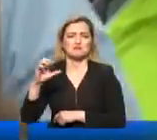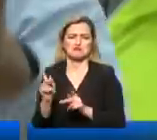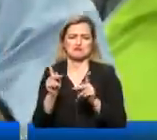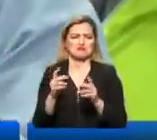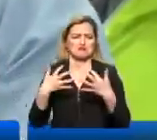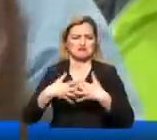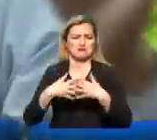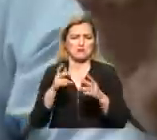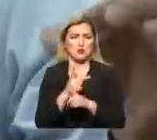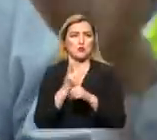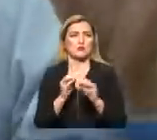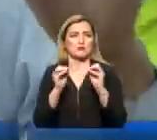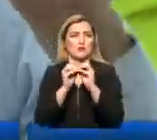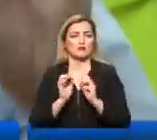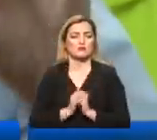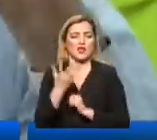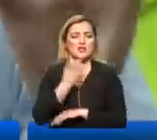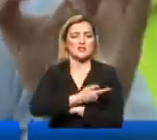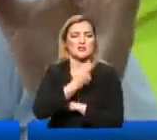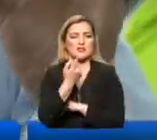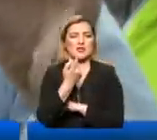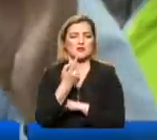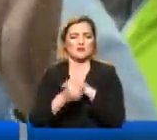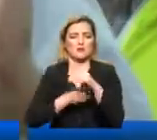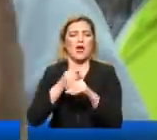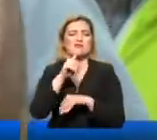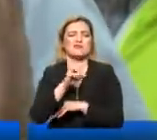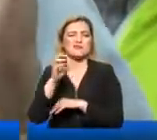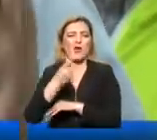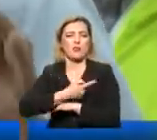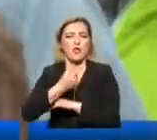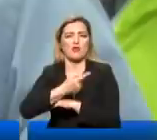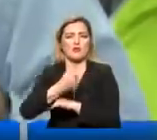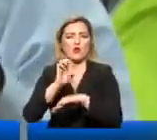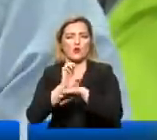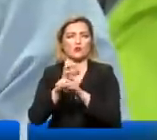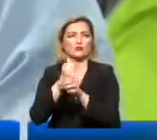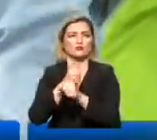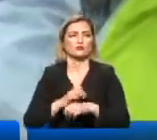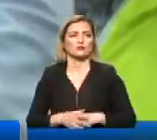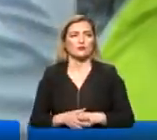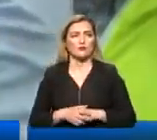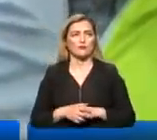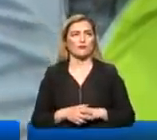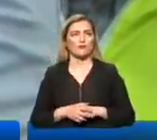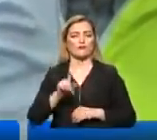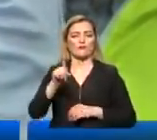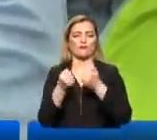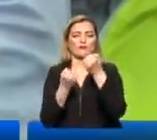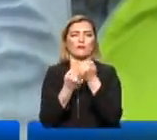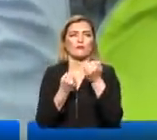más. En 15 días tenemos 100 unidades por día. Eso es lo que se puede hacer aquí en el Ecuador. Necesitamos su